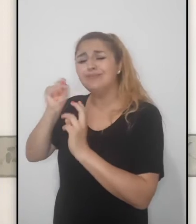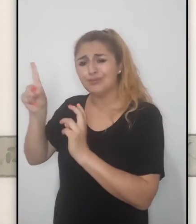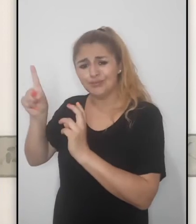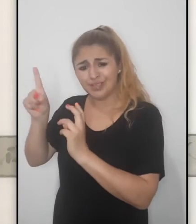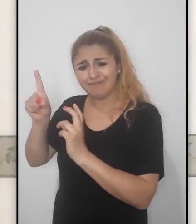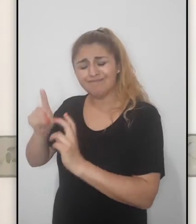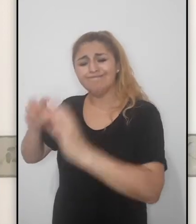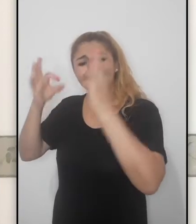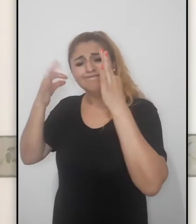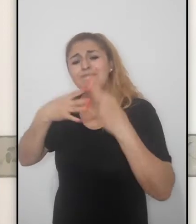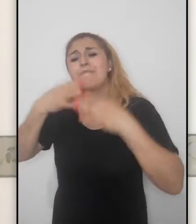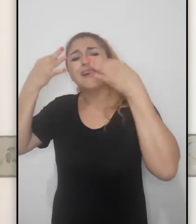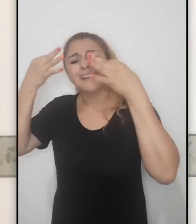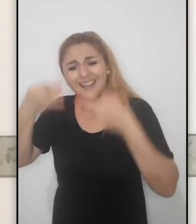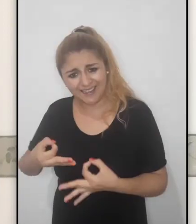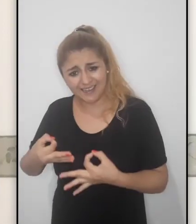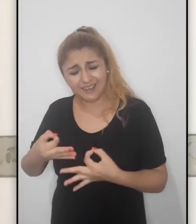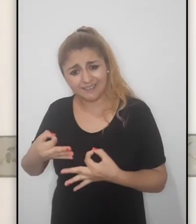no te vas a arrepentir